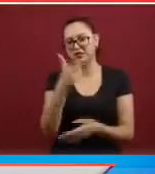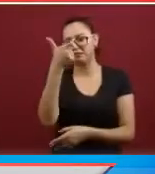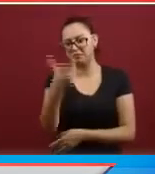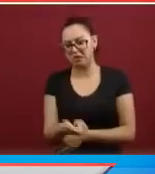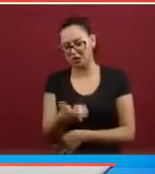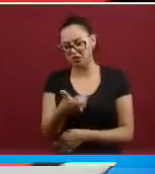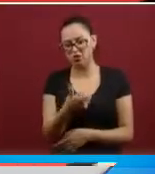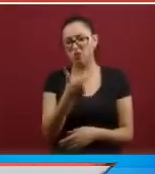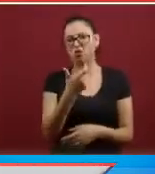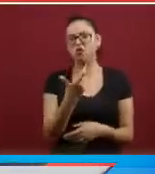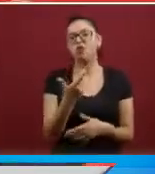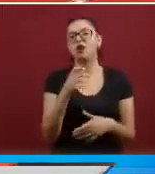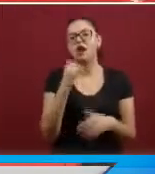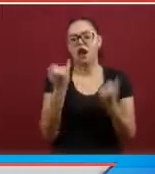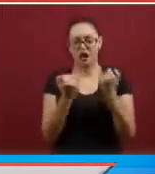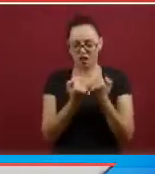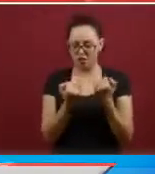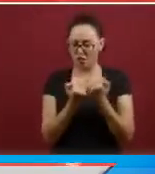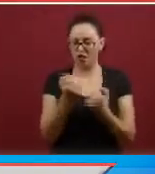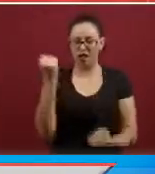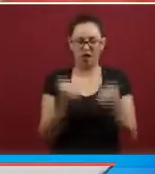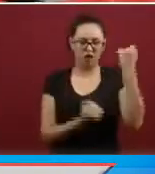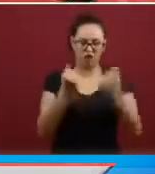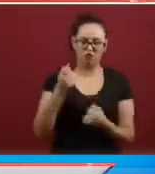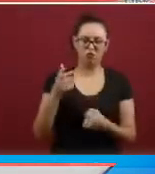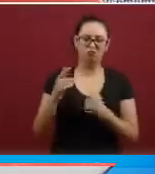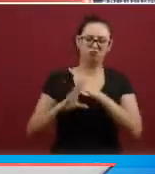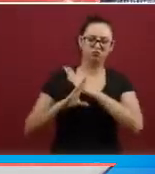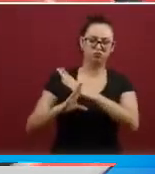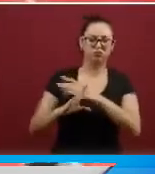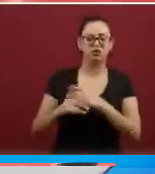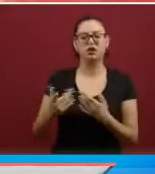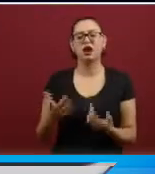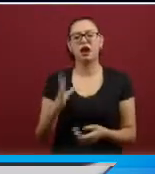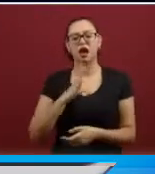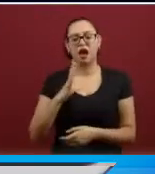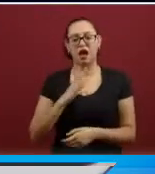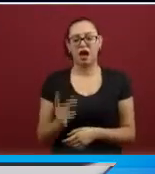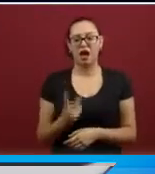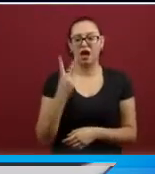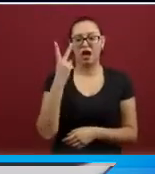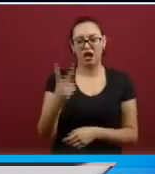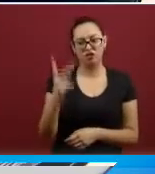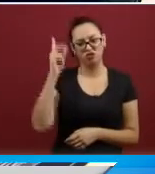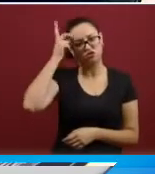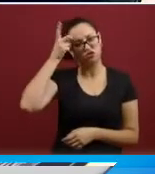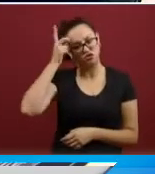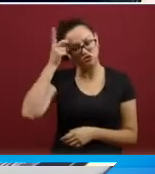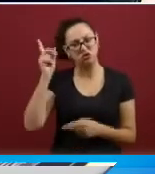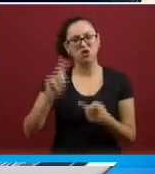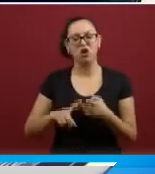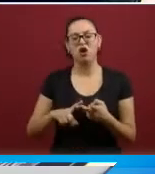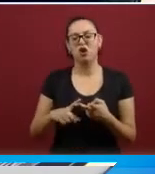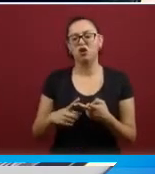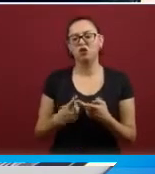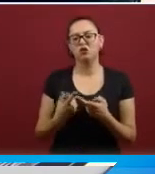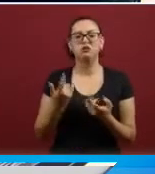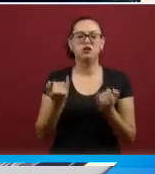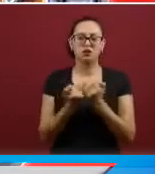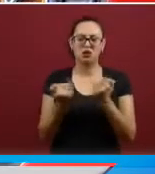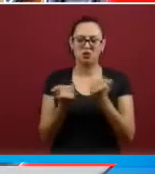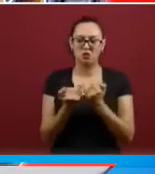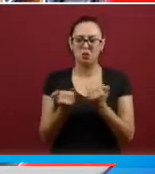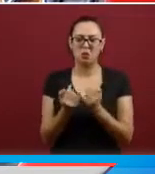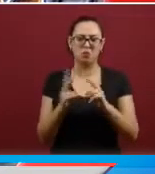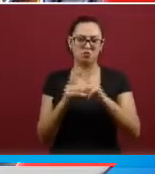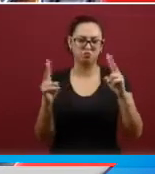también director del Instituto para devolver al pueblo lo robado. La primera subasta constará de autos de lujo, camionetas blindadas y 82 botes con un